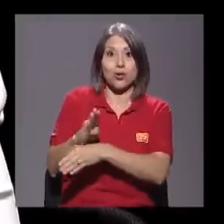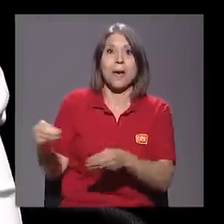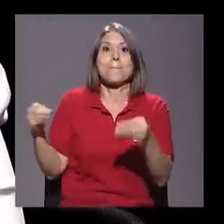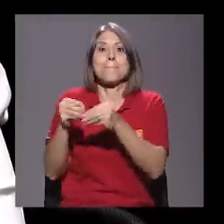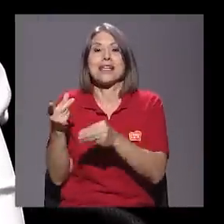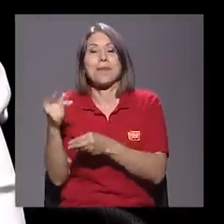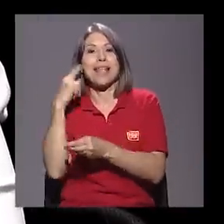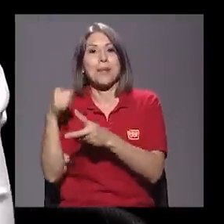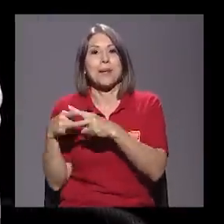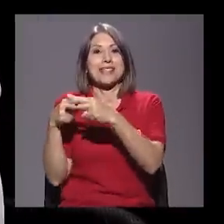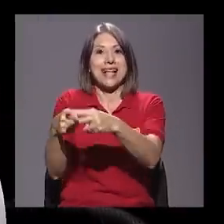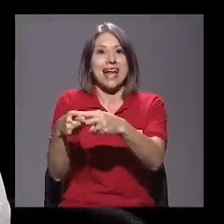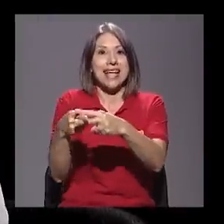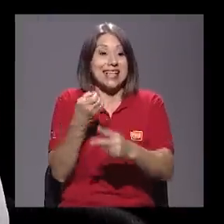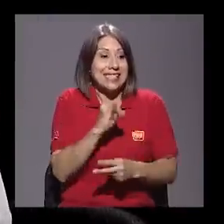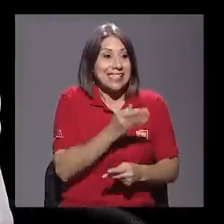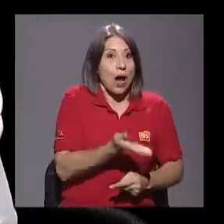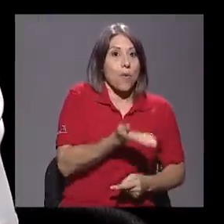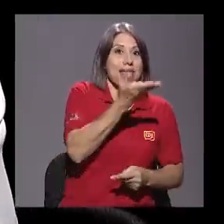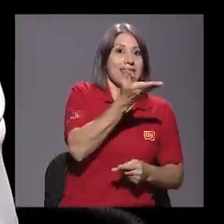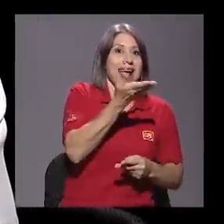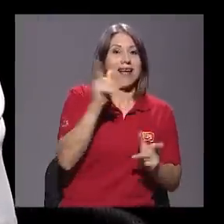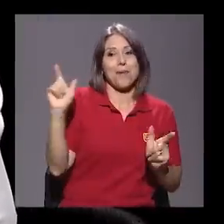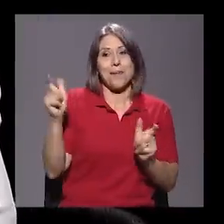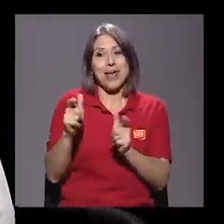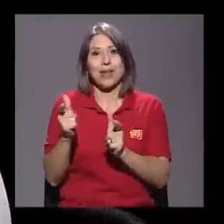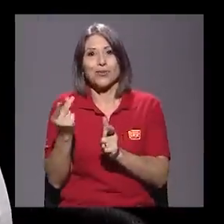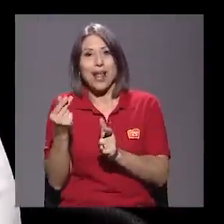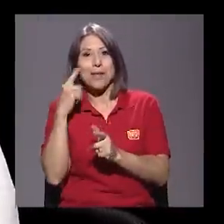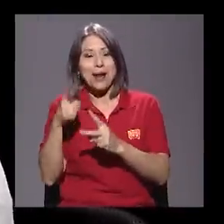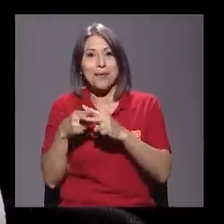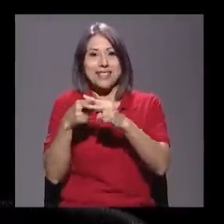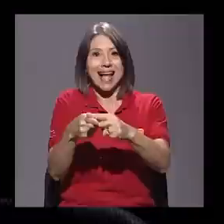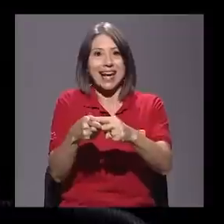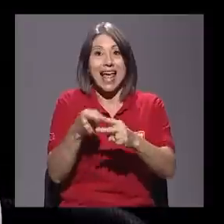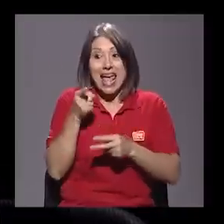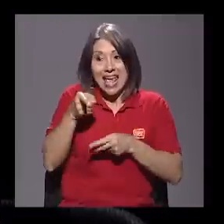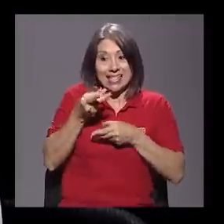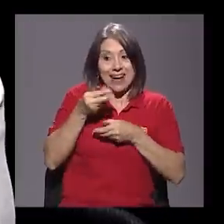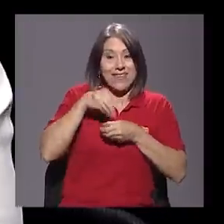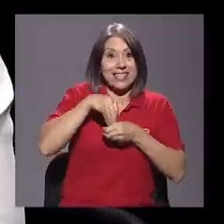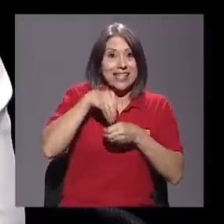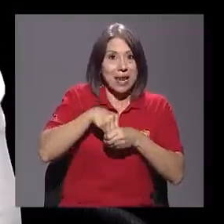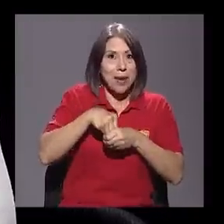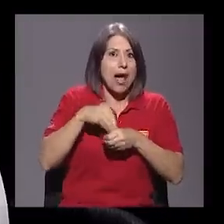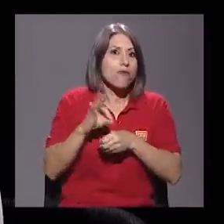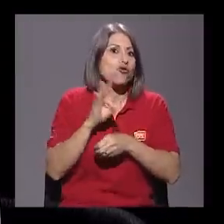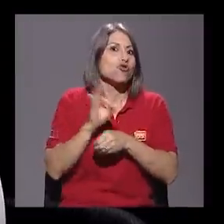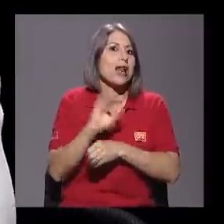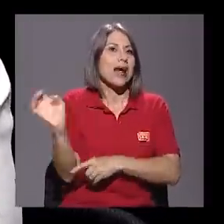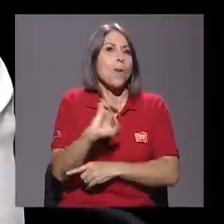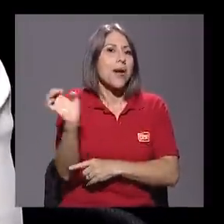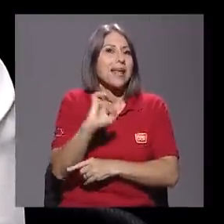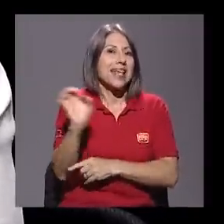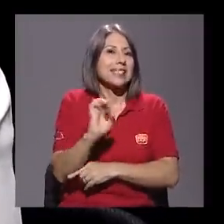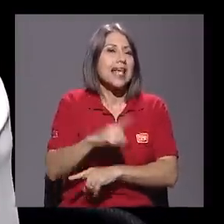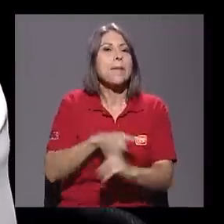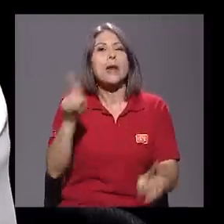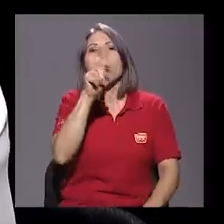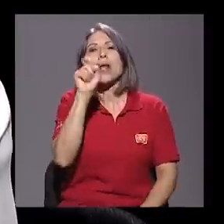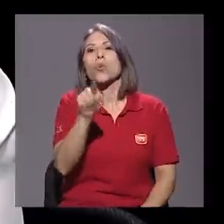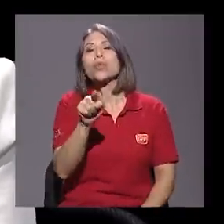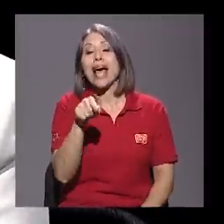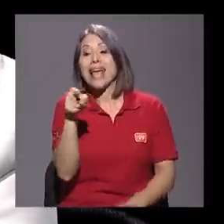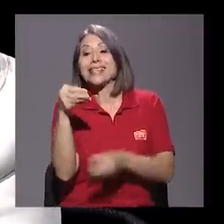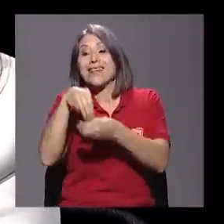tienen menos plata para prestar. El tema es que esa reserva suele funcionar como reserva de emergencia. La pregunta del millón es, si yo hago más pequeña